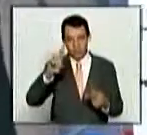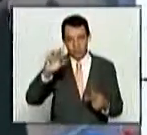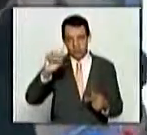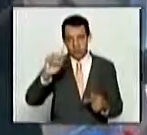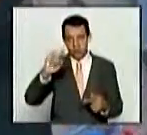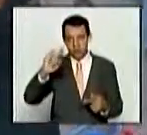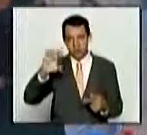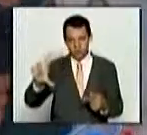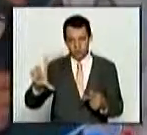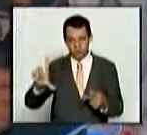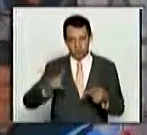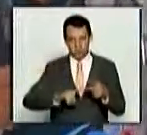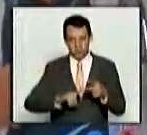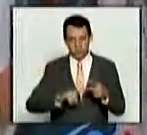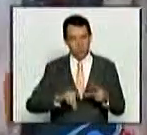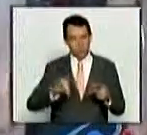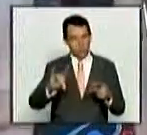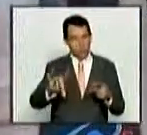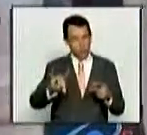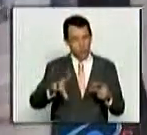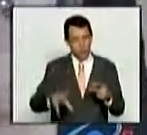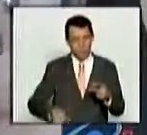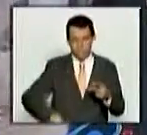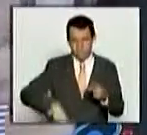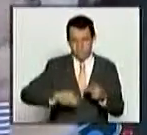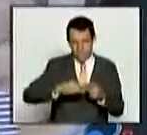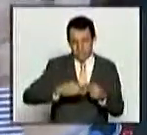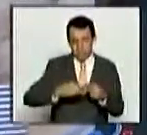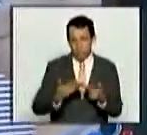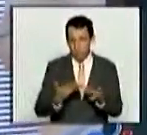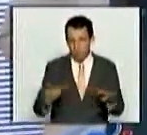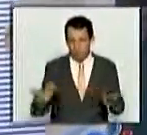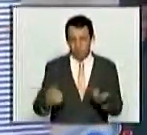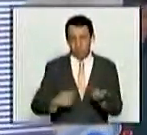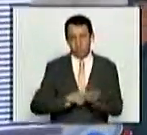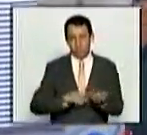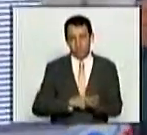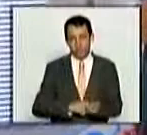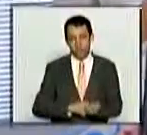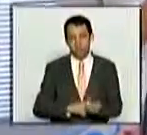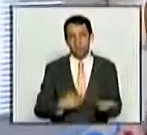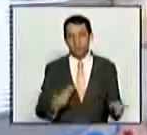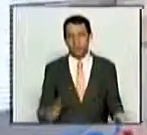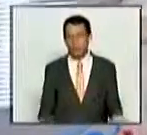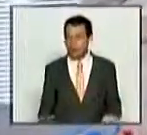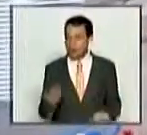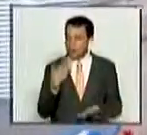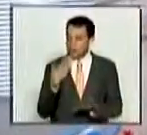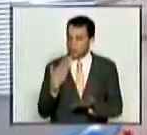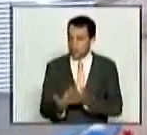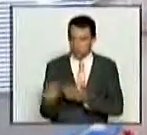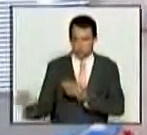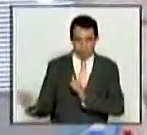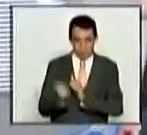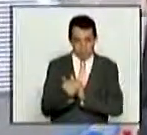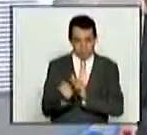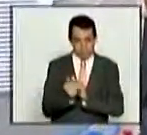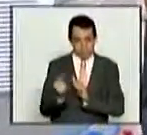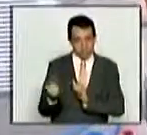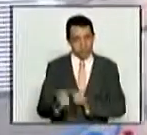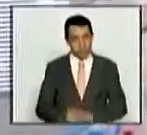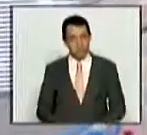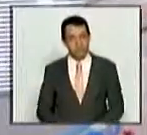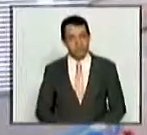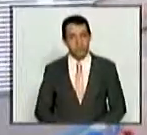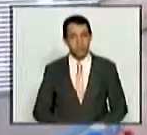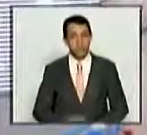dolor y de las otras cosas que podemos utilizar complementarias. Javier, muchas gracias por estar con nosotros y bienvenido a Conexión Vital.